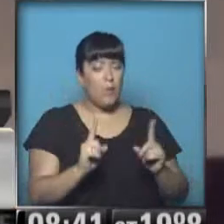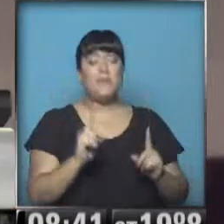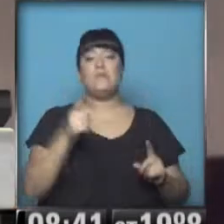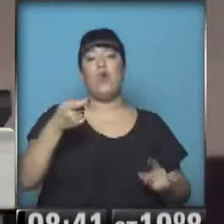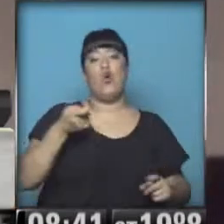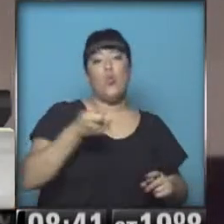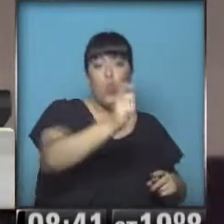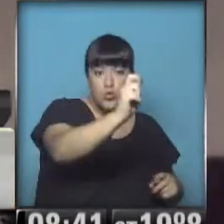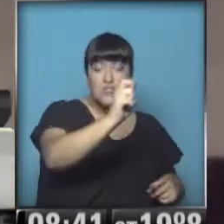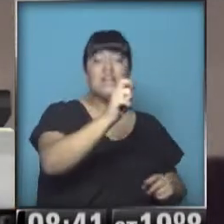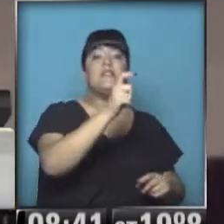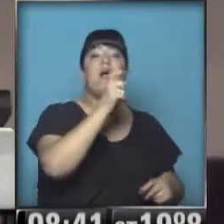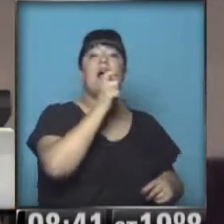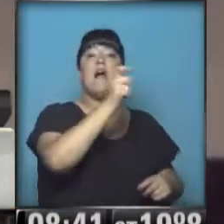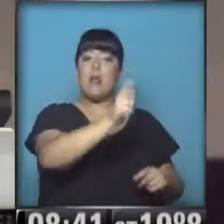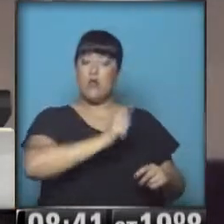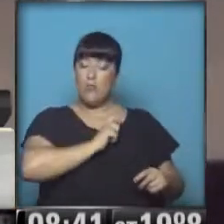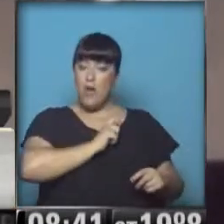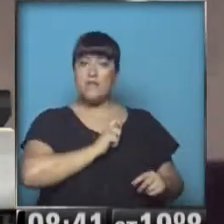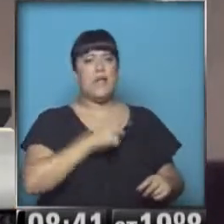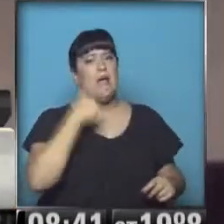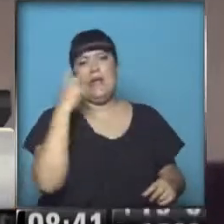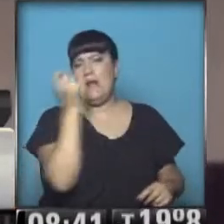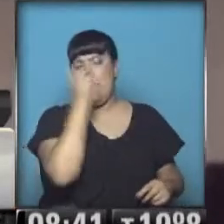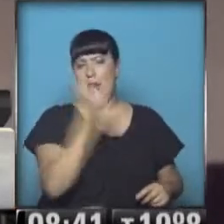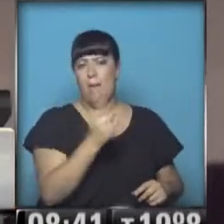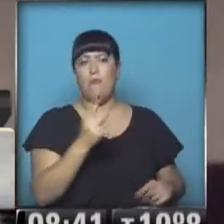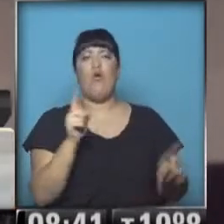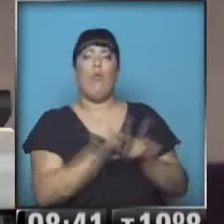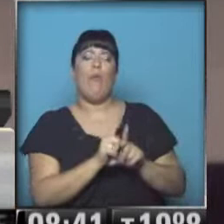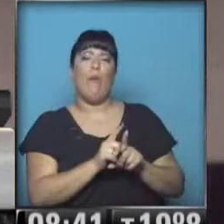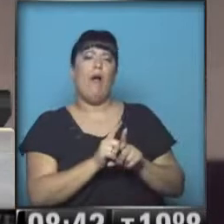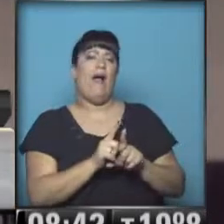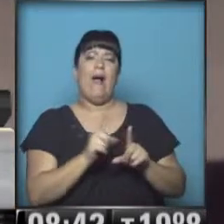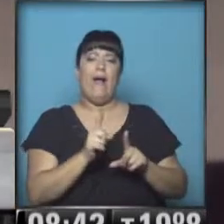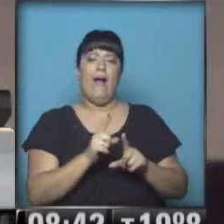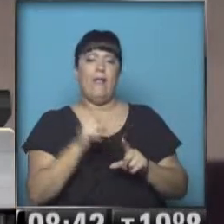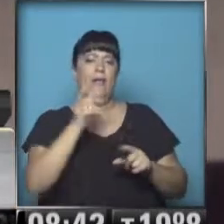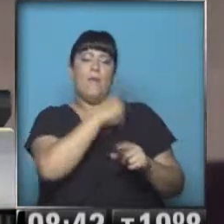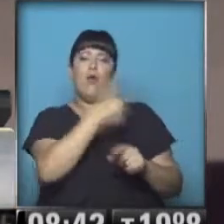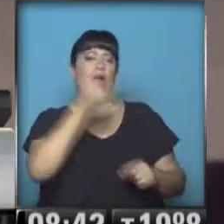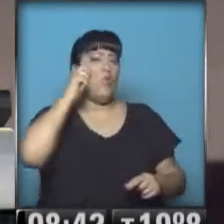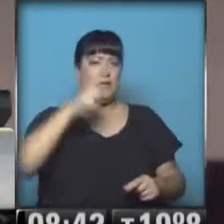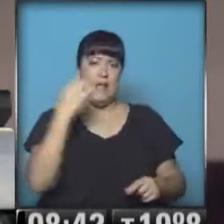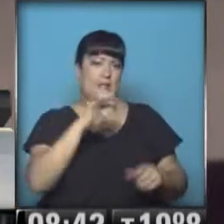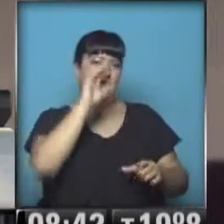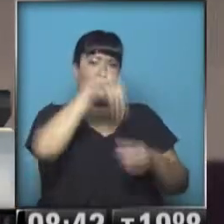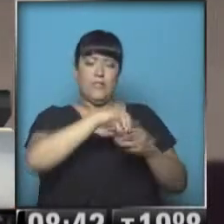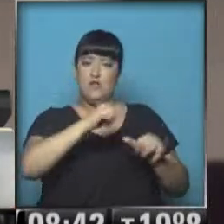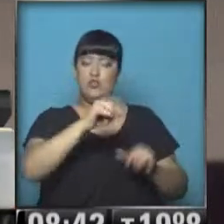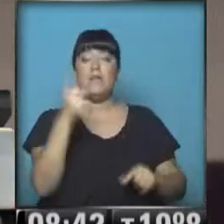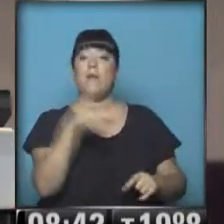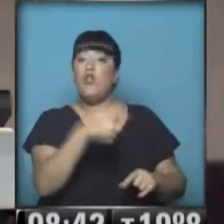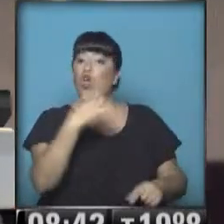sean rápidas nosotros no podemos impulsar respuestas que no tengan que ver con la intervención del poder judicial deben ser es rápidas y si